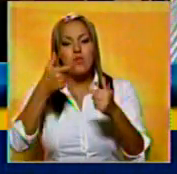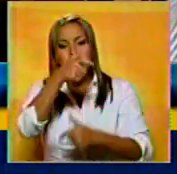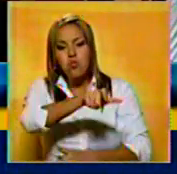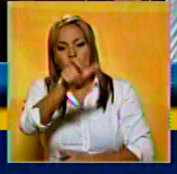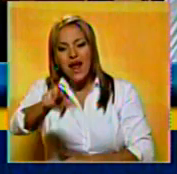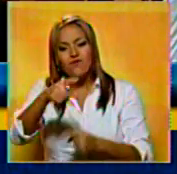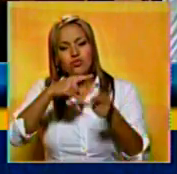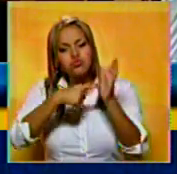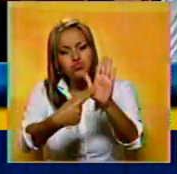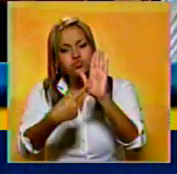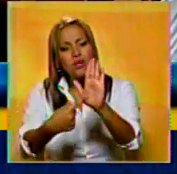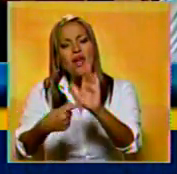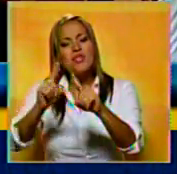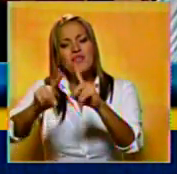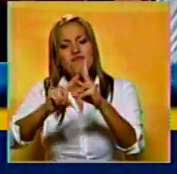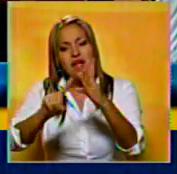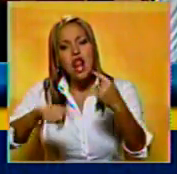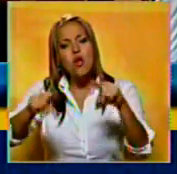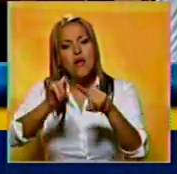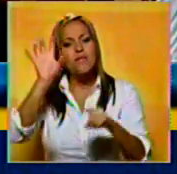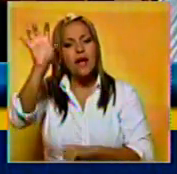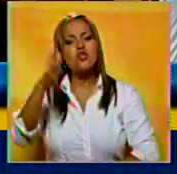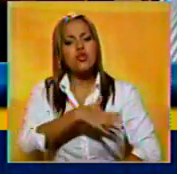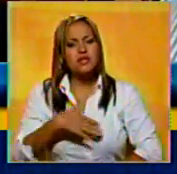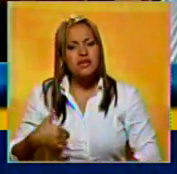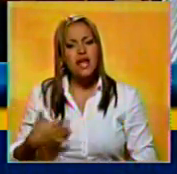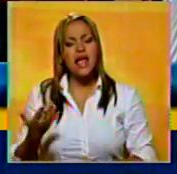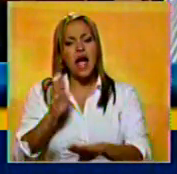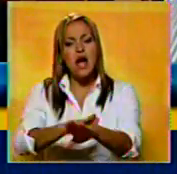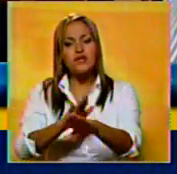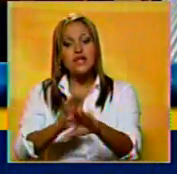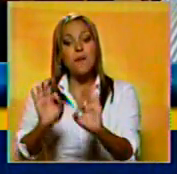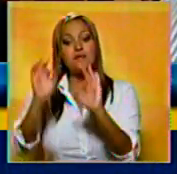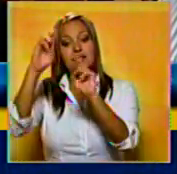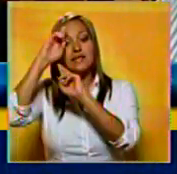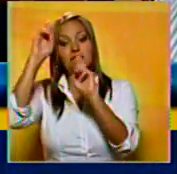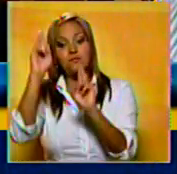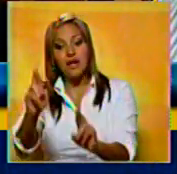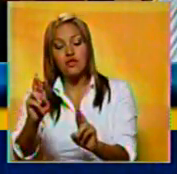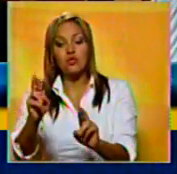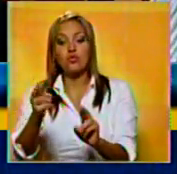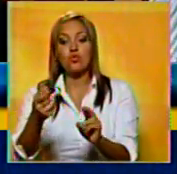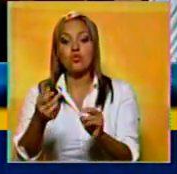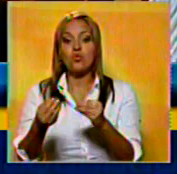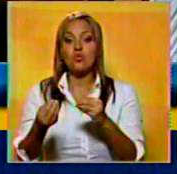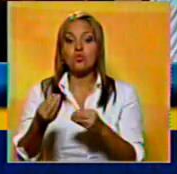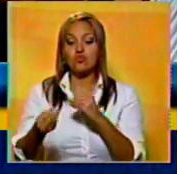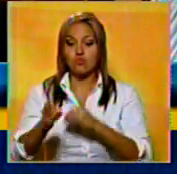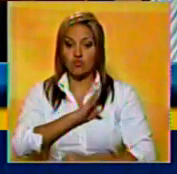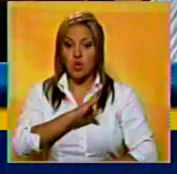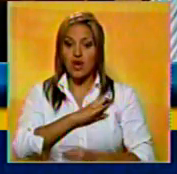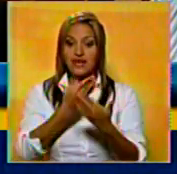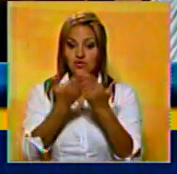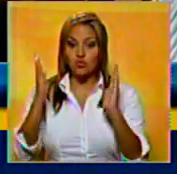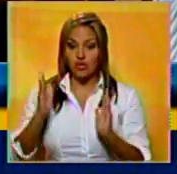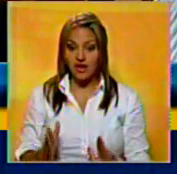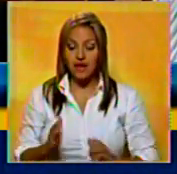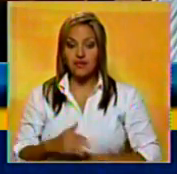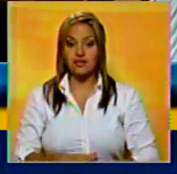hacer distintos actores del país. Queremos pedir también un especial respeto para las manifestaciones de nuestros